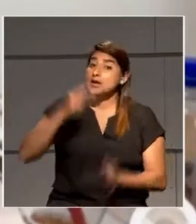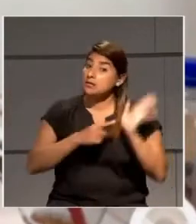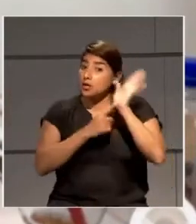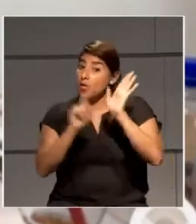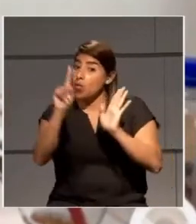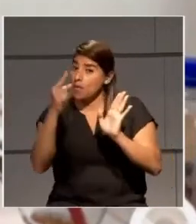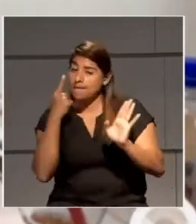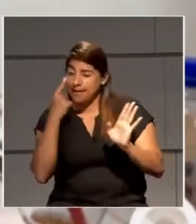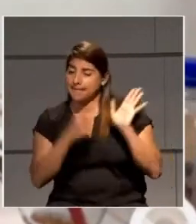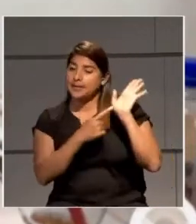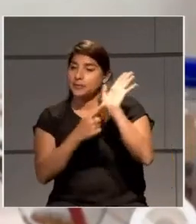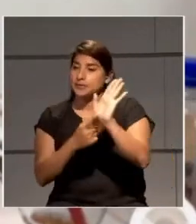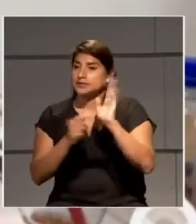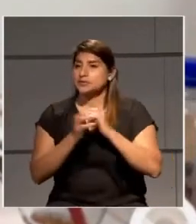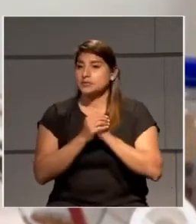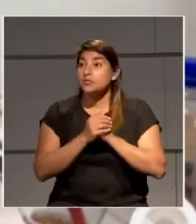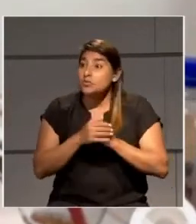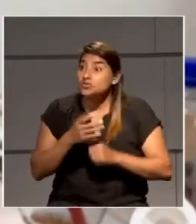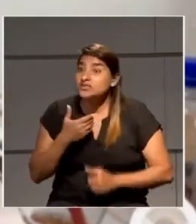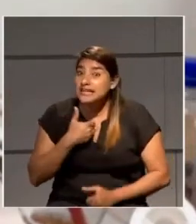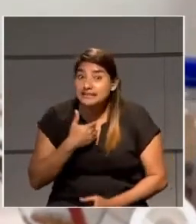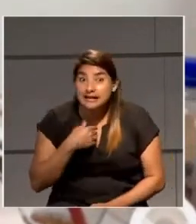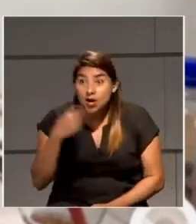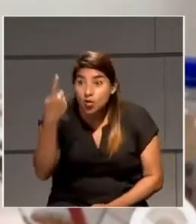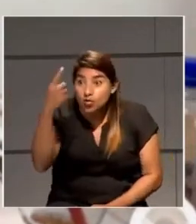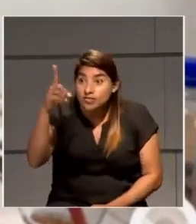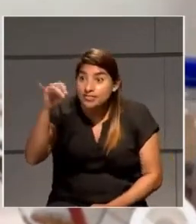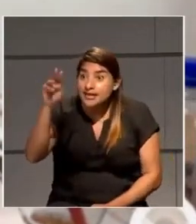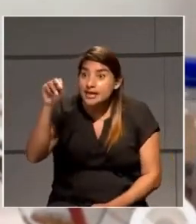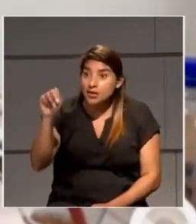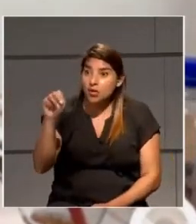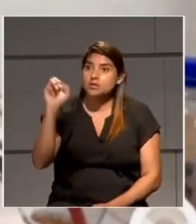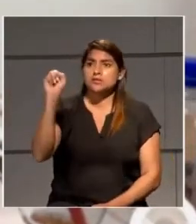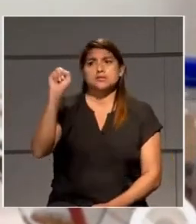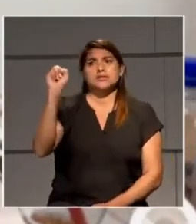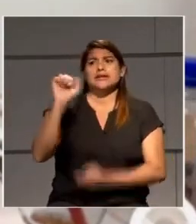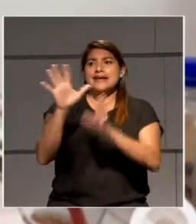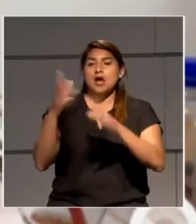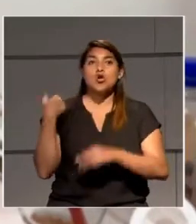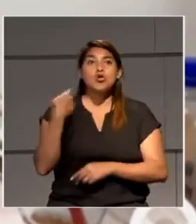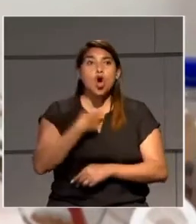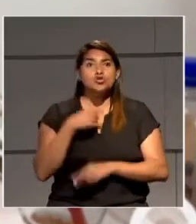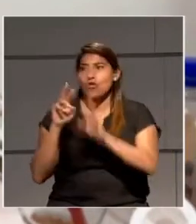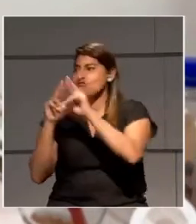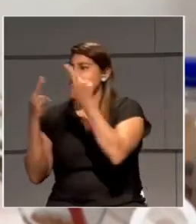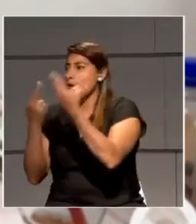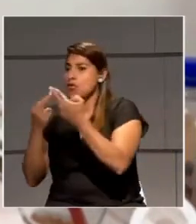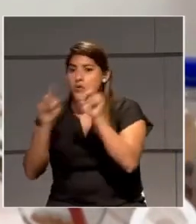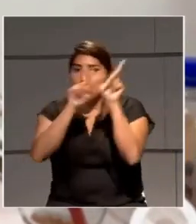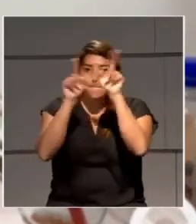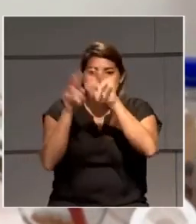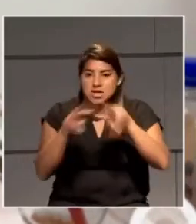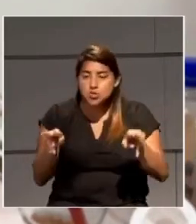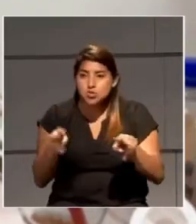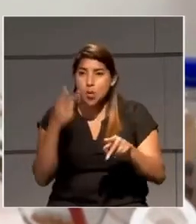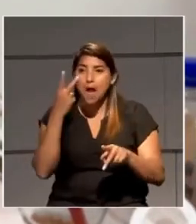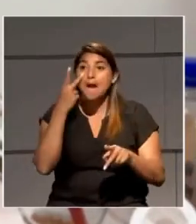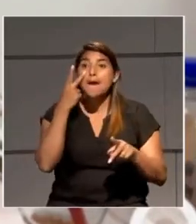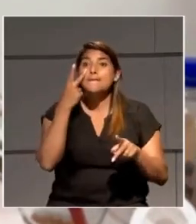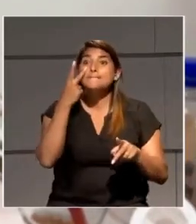nosotros. ¡Tenemos un Dino! Yo tengo un Dino. Tenemos que hacer una reunión, aunque sea virtual, con Dino. ¿Vea?